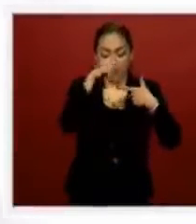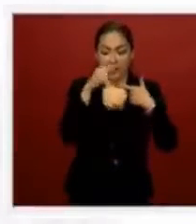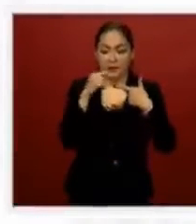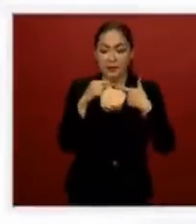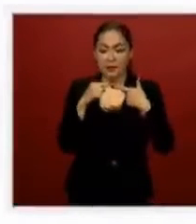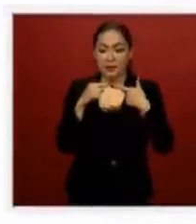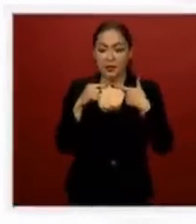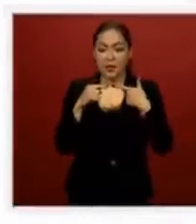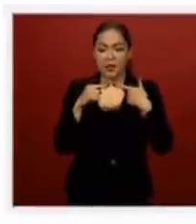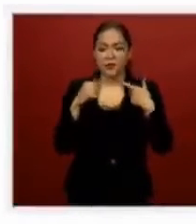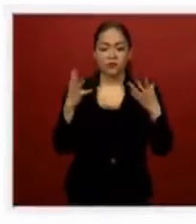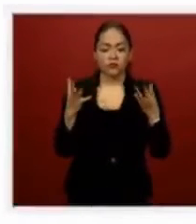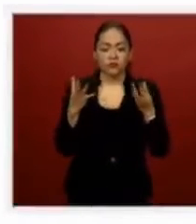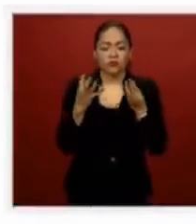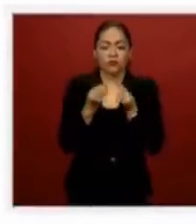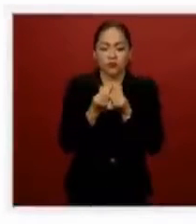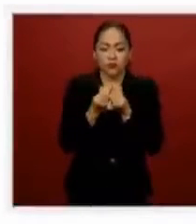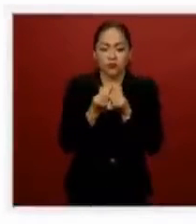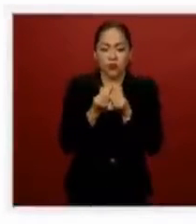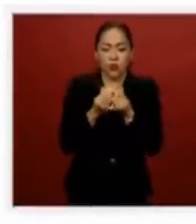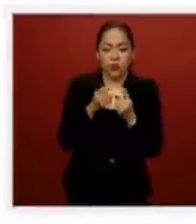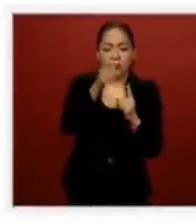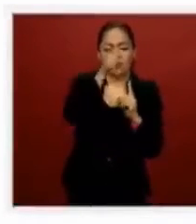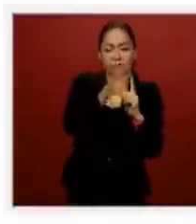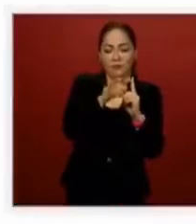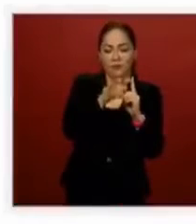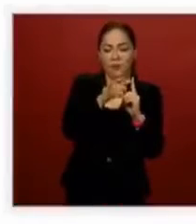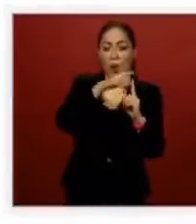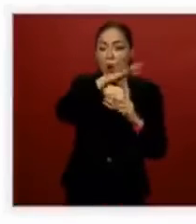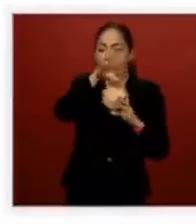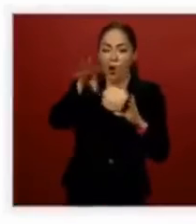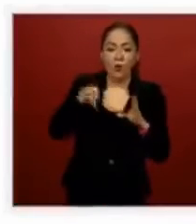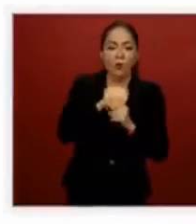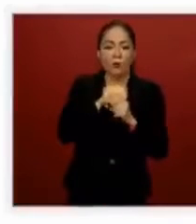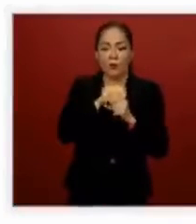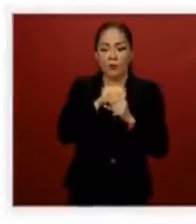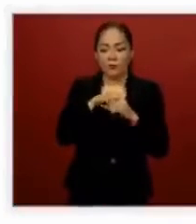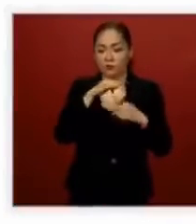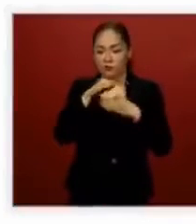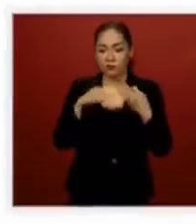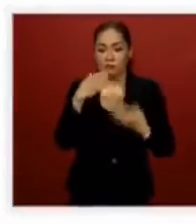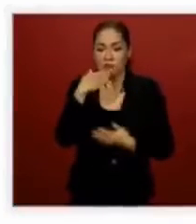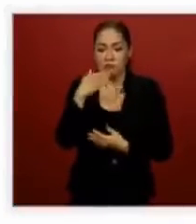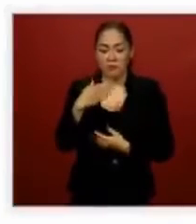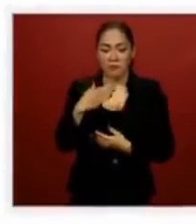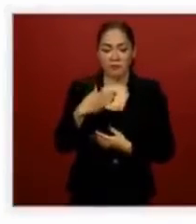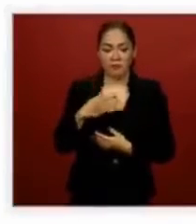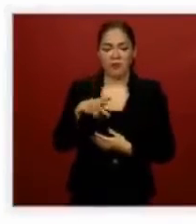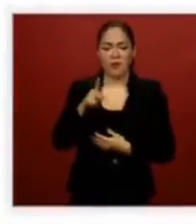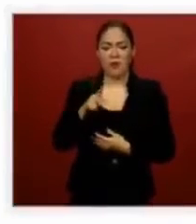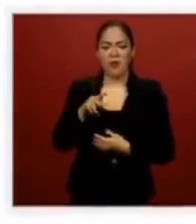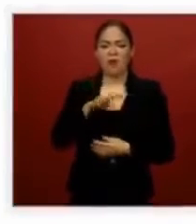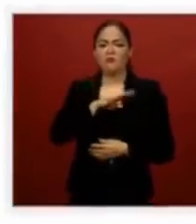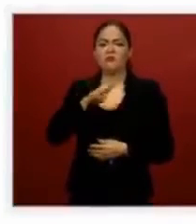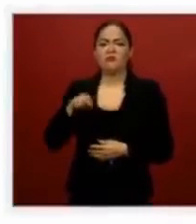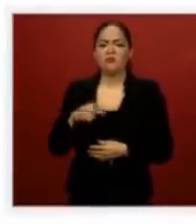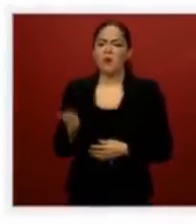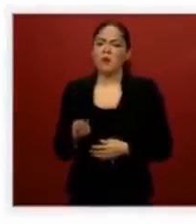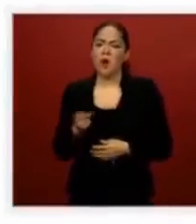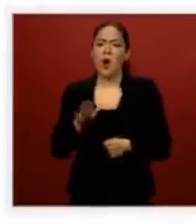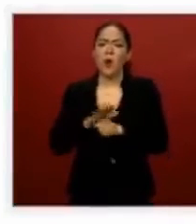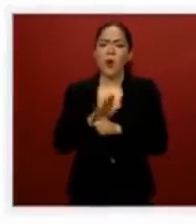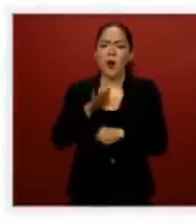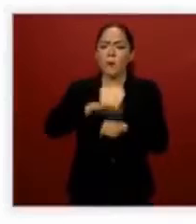formarían la formación integral. Y así a simple vista valdría la pena una pregunta: ¿a cuál le hemos dado más importancia?